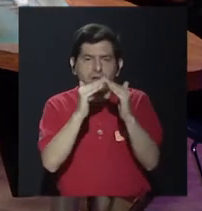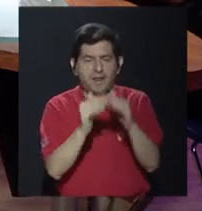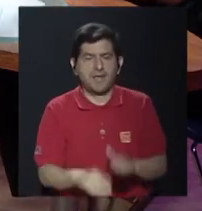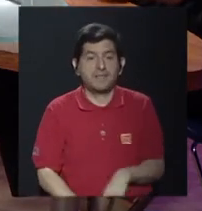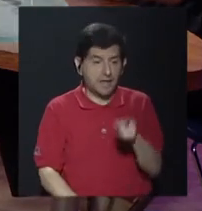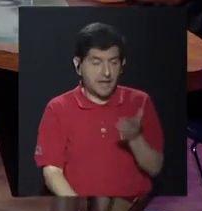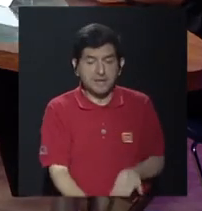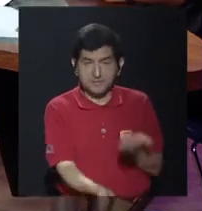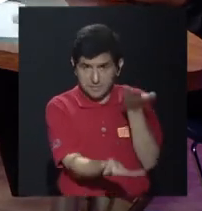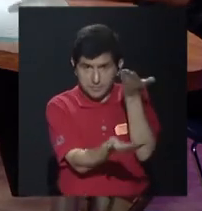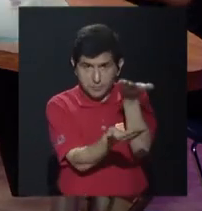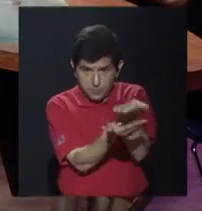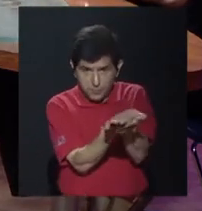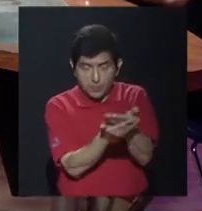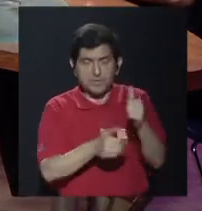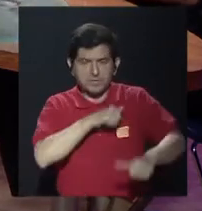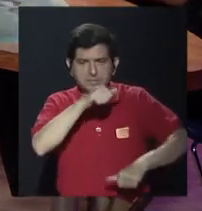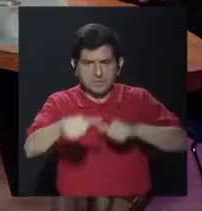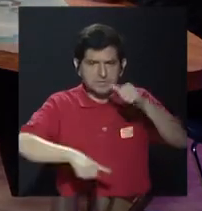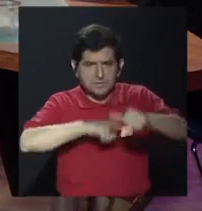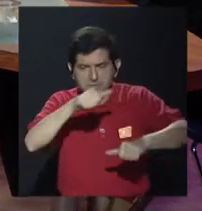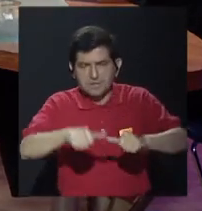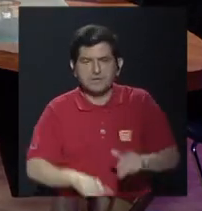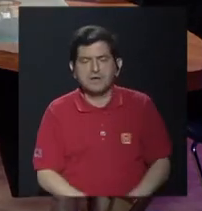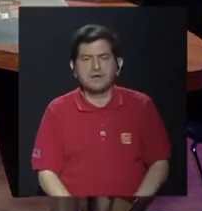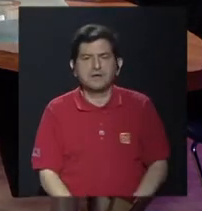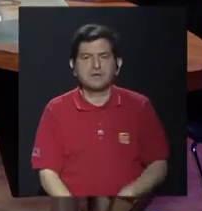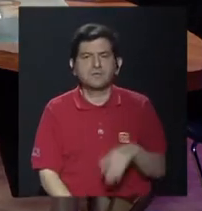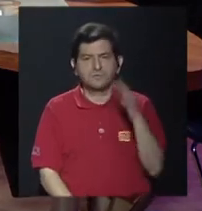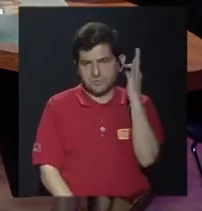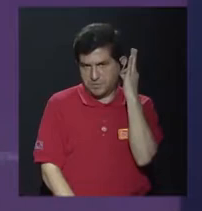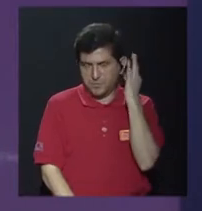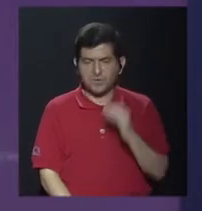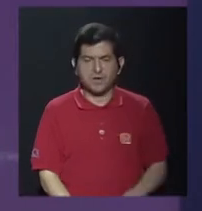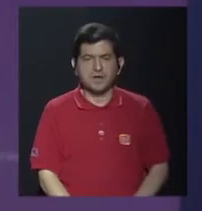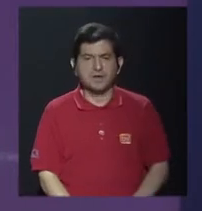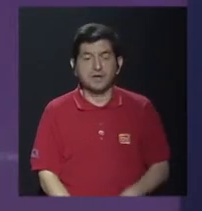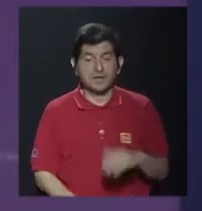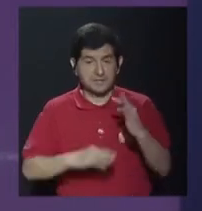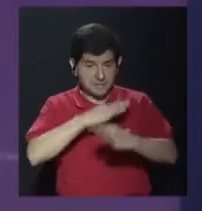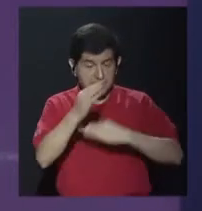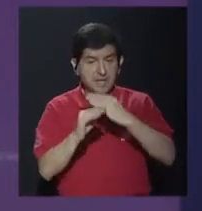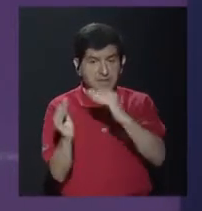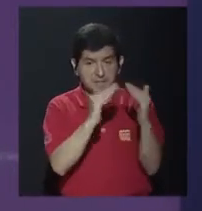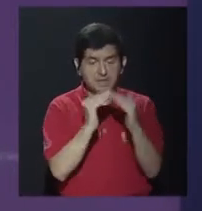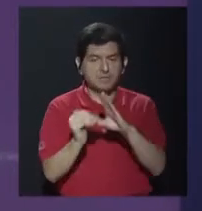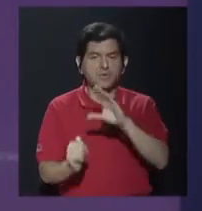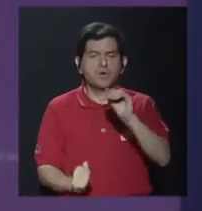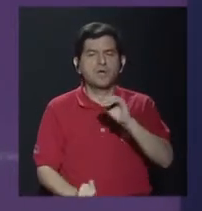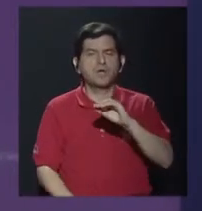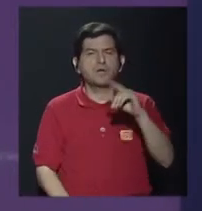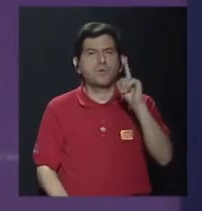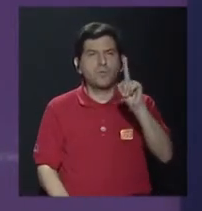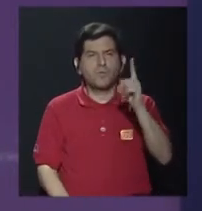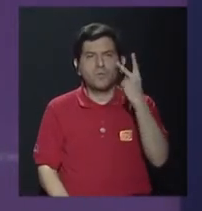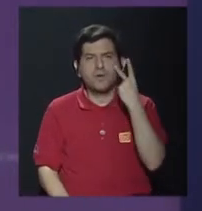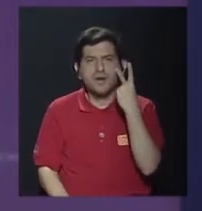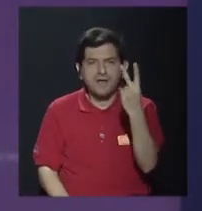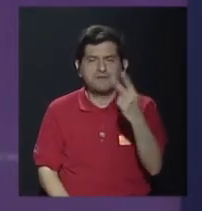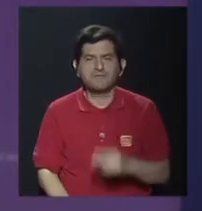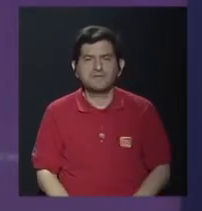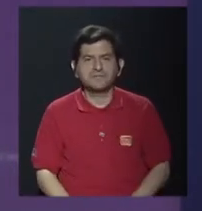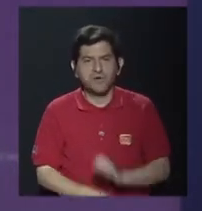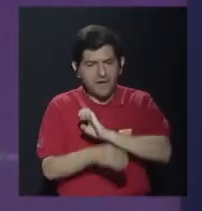ofrecía mucho el feminismo comunitario y también una dimensión ética, espiritual, ¿verdad? Donde